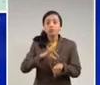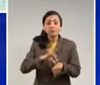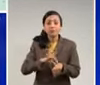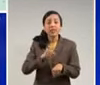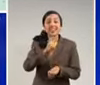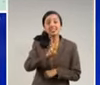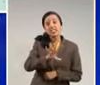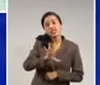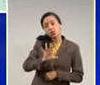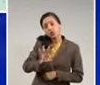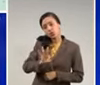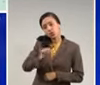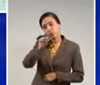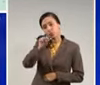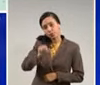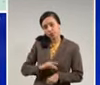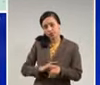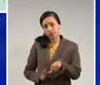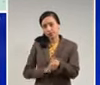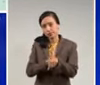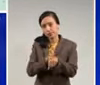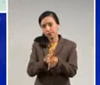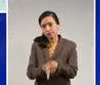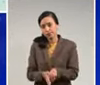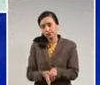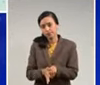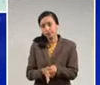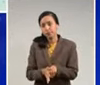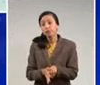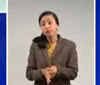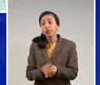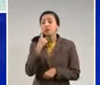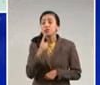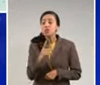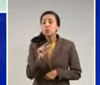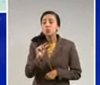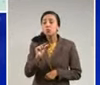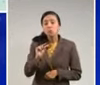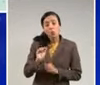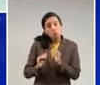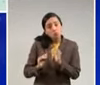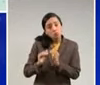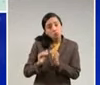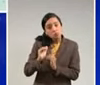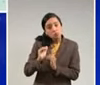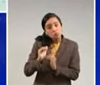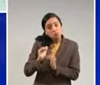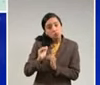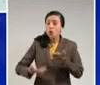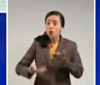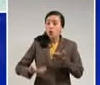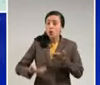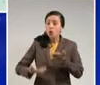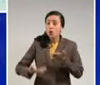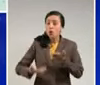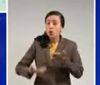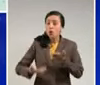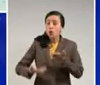358 casos, determinado un discreto incremento con respecto